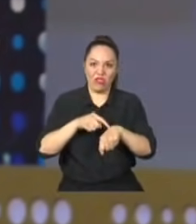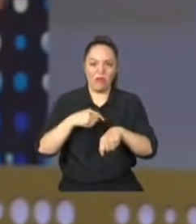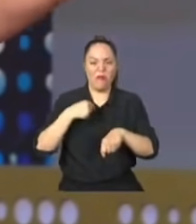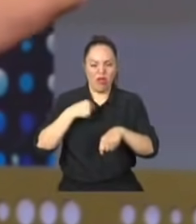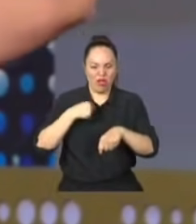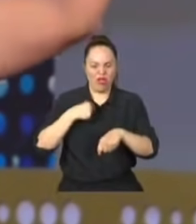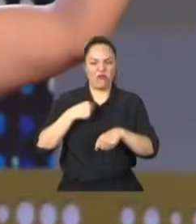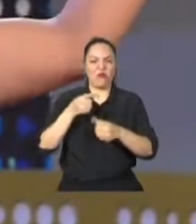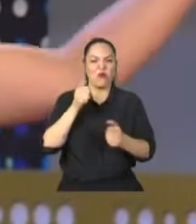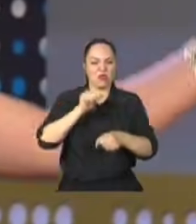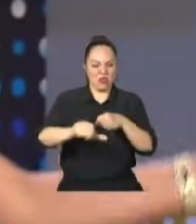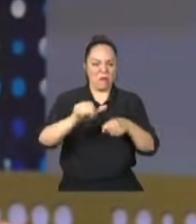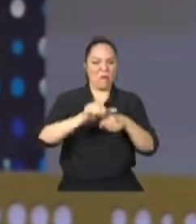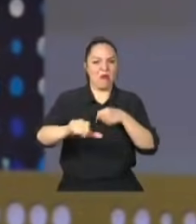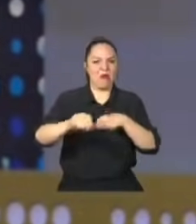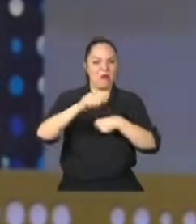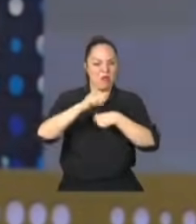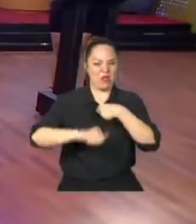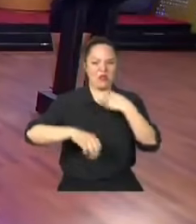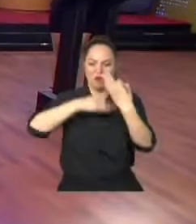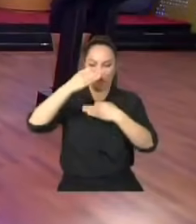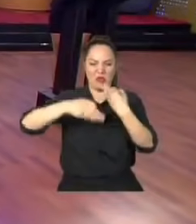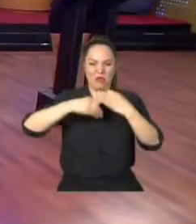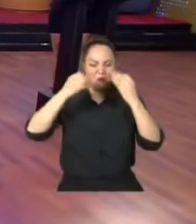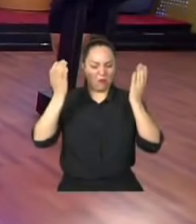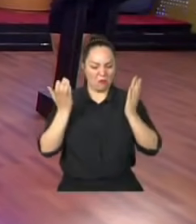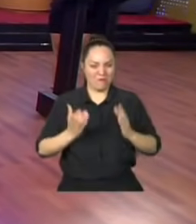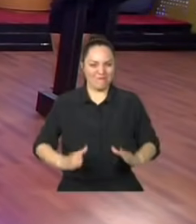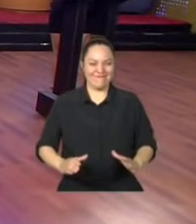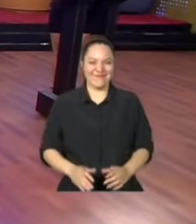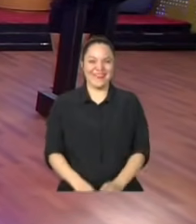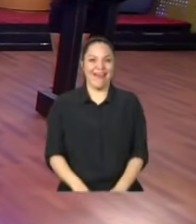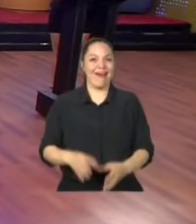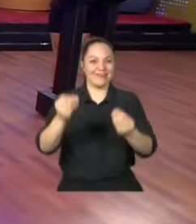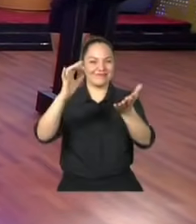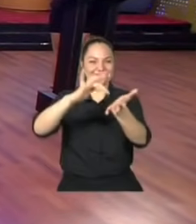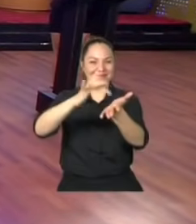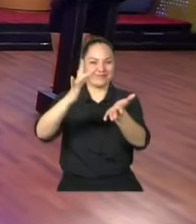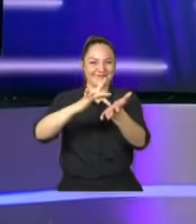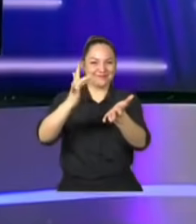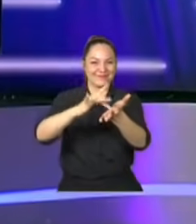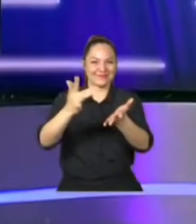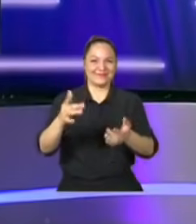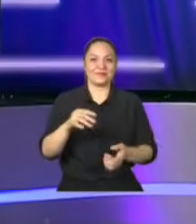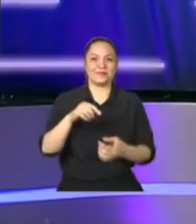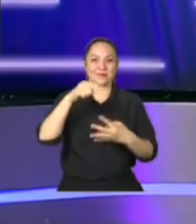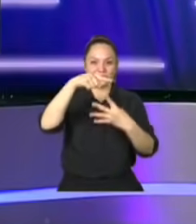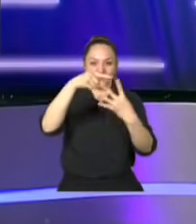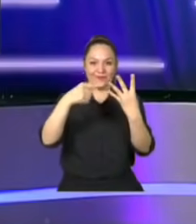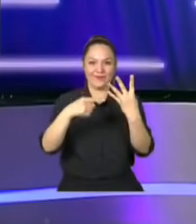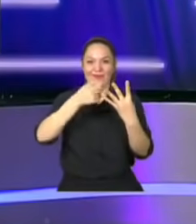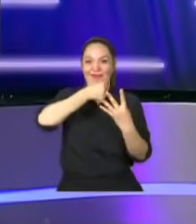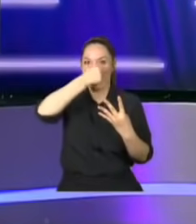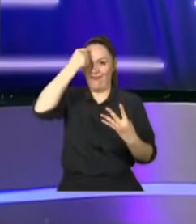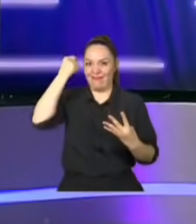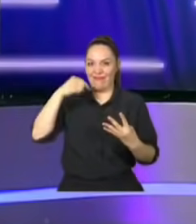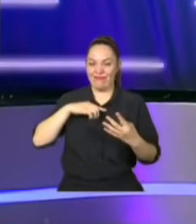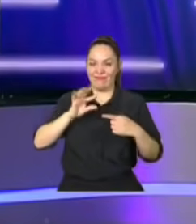operación. ¡Operaciones para todas! Gracias. Gracias a los candidatos que ya se han presentado.